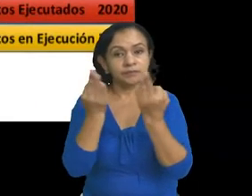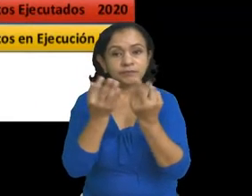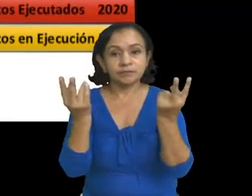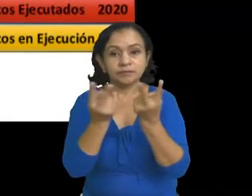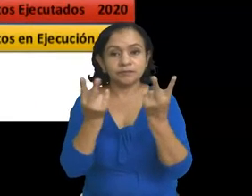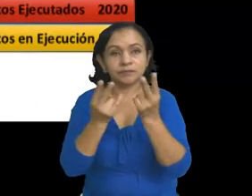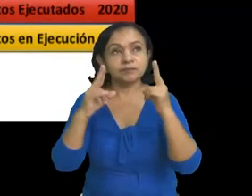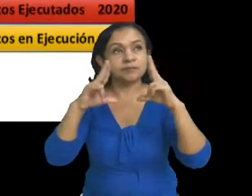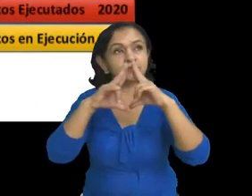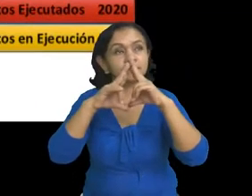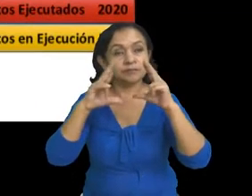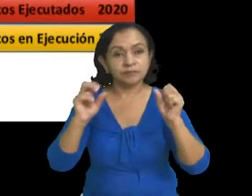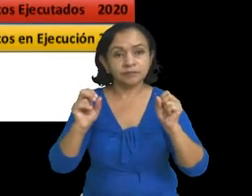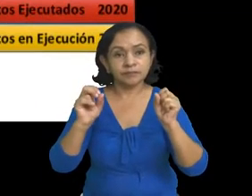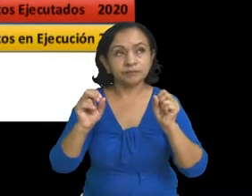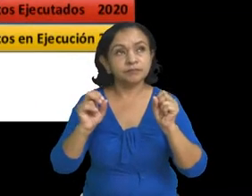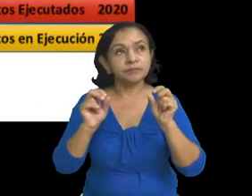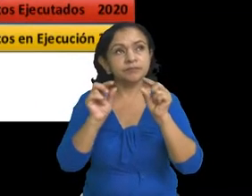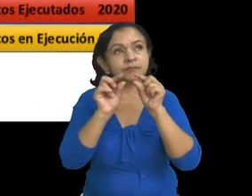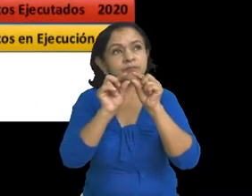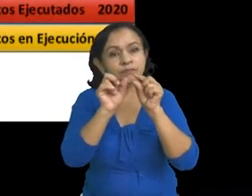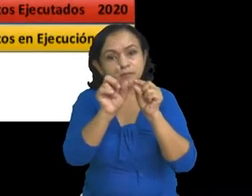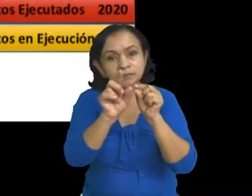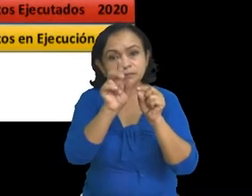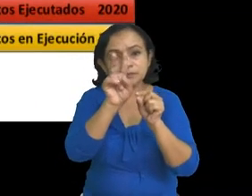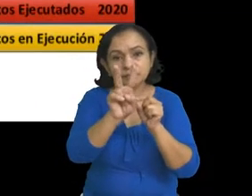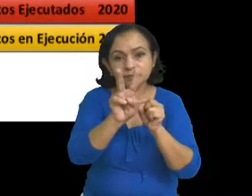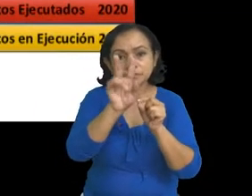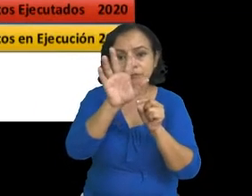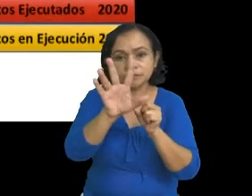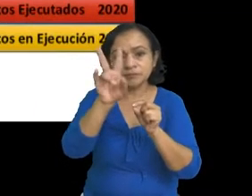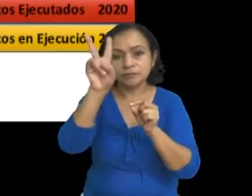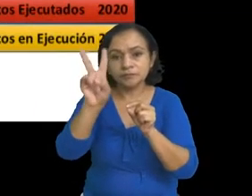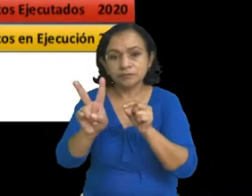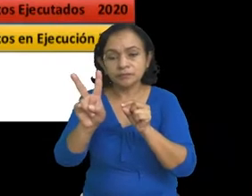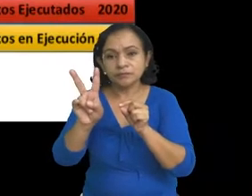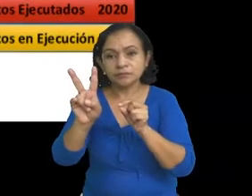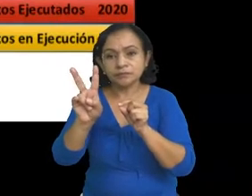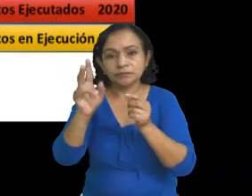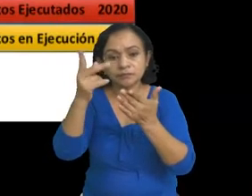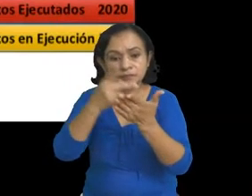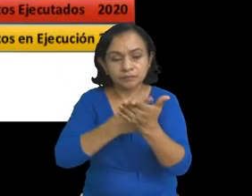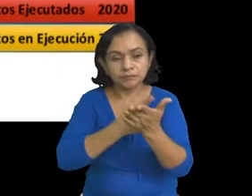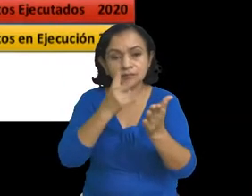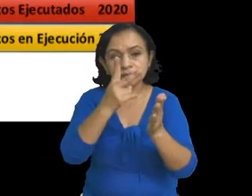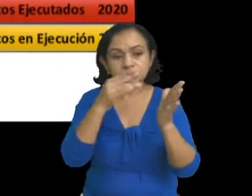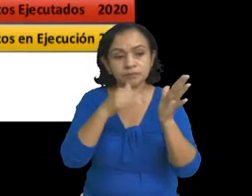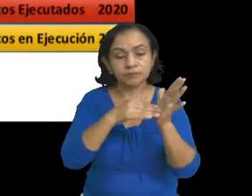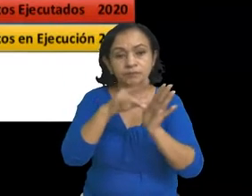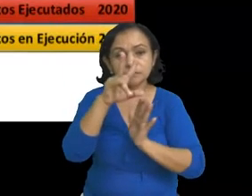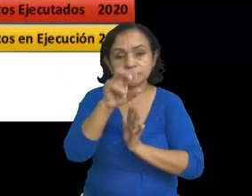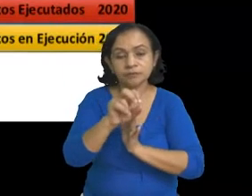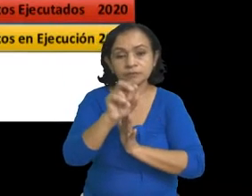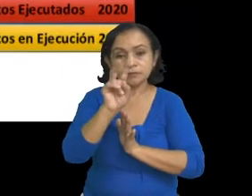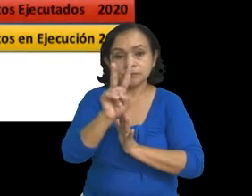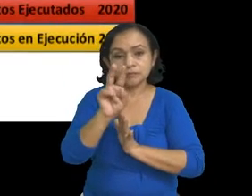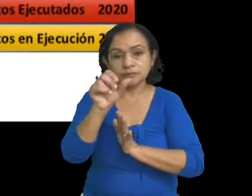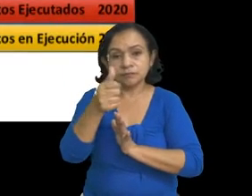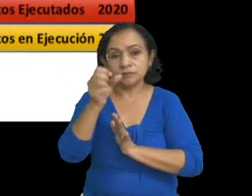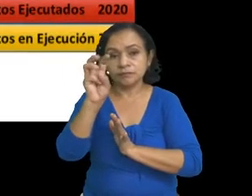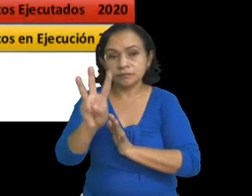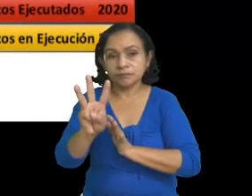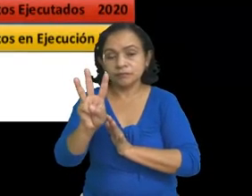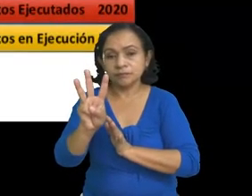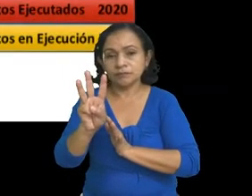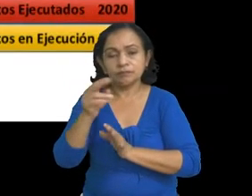nicaragüenses. Ahí están, la franja roja, 252 proyectos ejecutados para este 2020 y en ejecución 263. Cuando